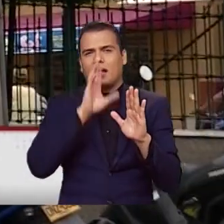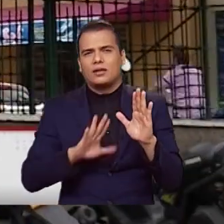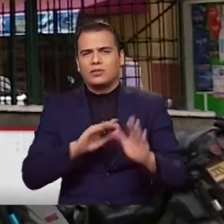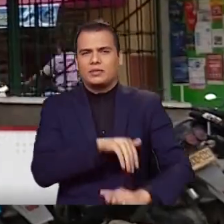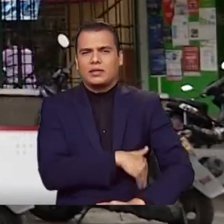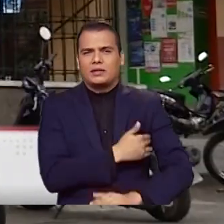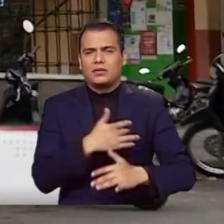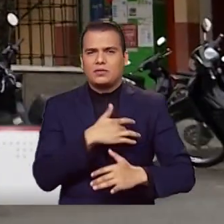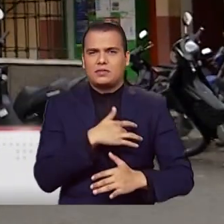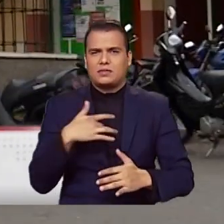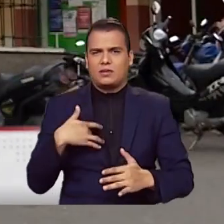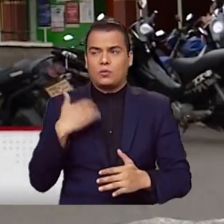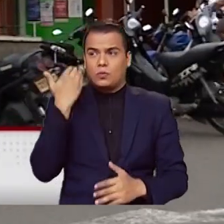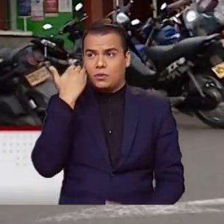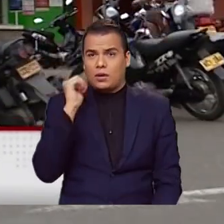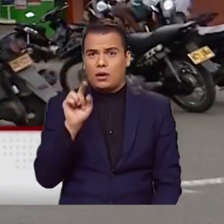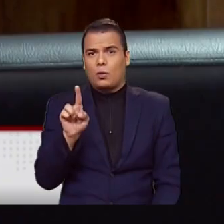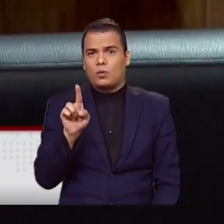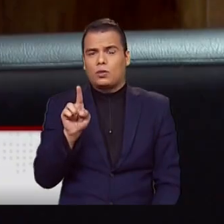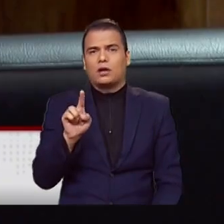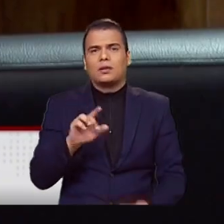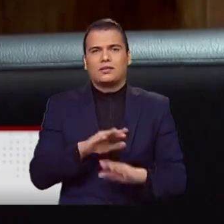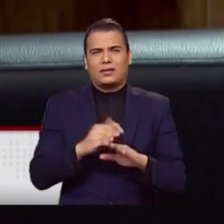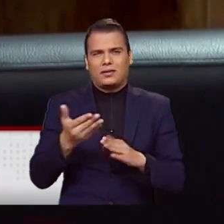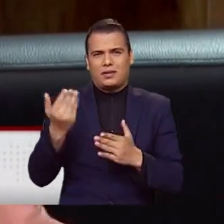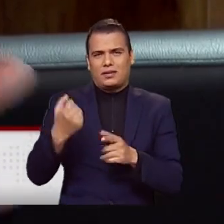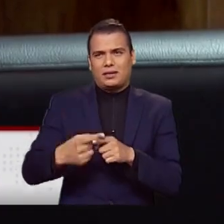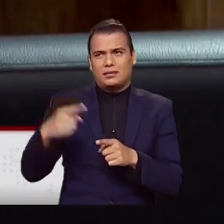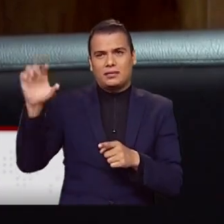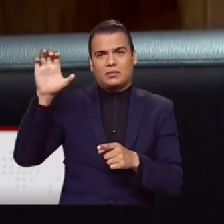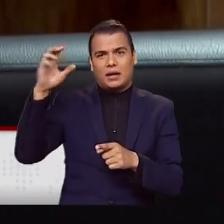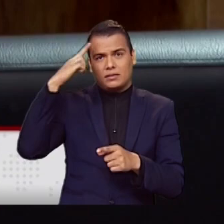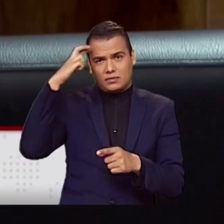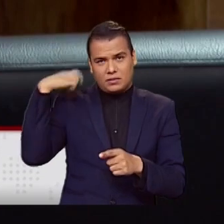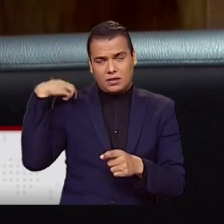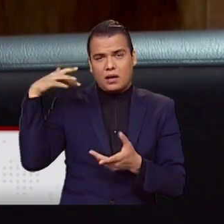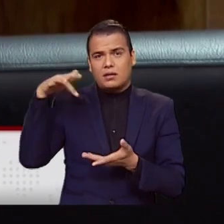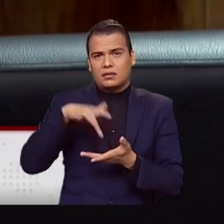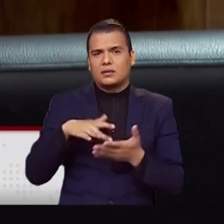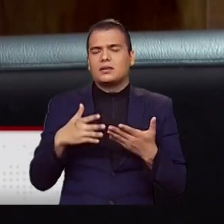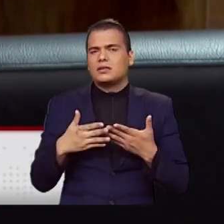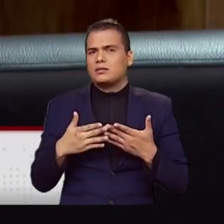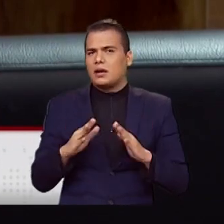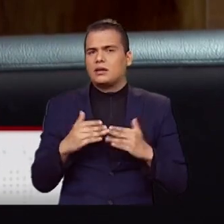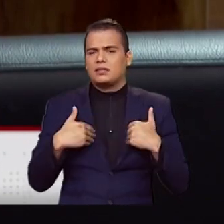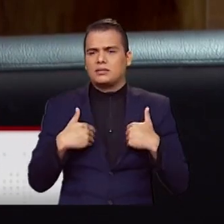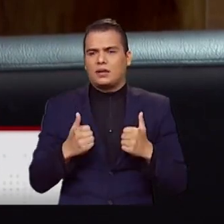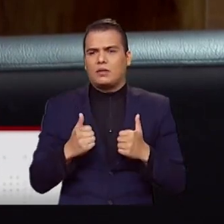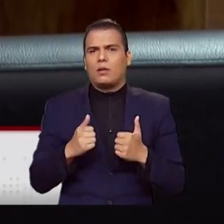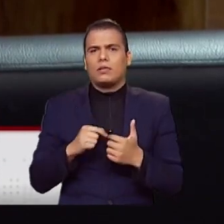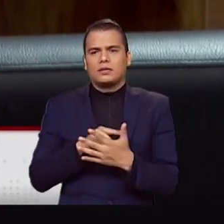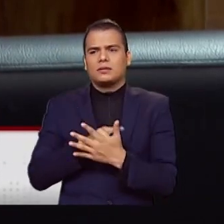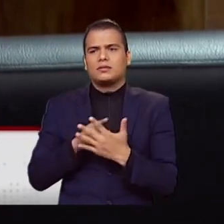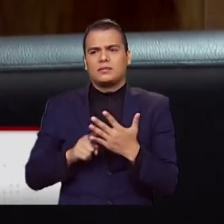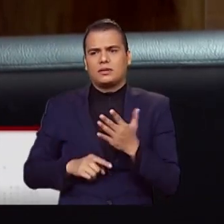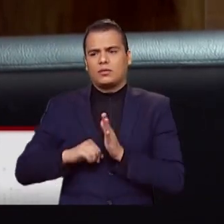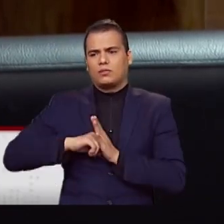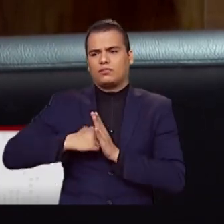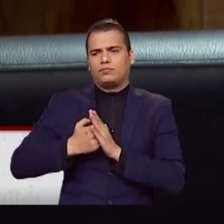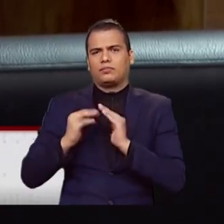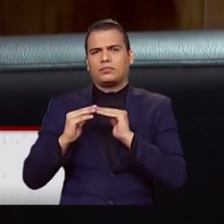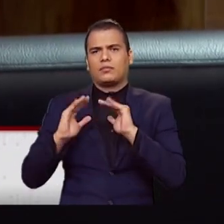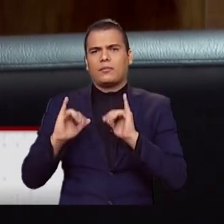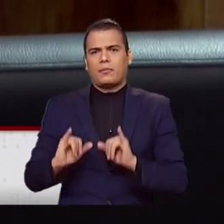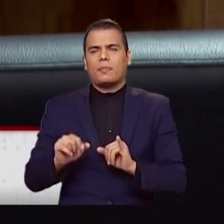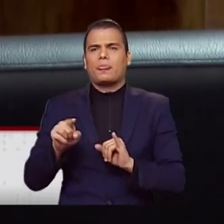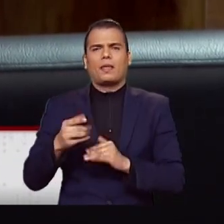6, ya una mujer que fue un caso importado del Reino Unido ya se recuperó, y en este momento hay 5 casos más que se